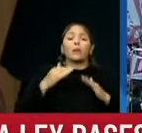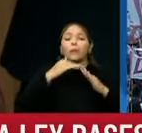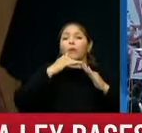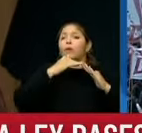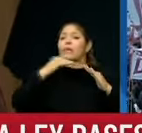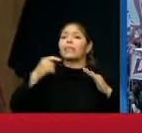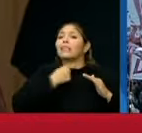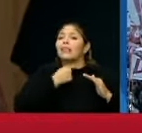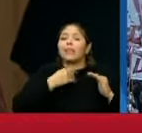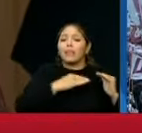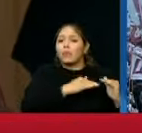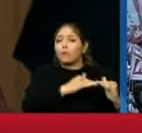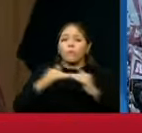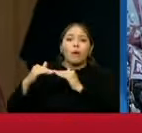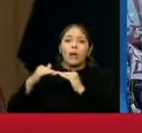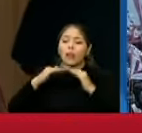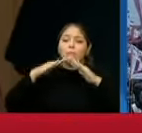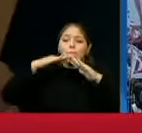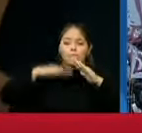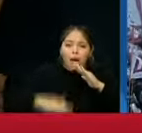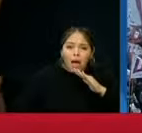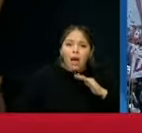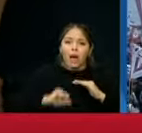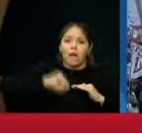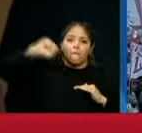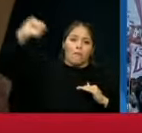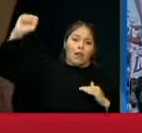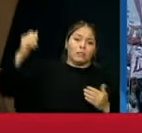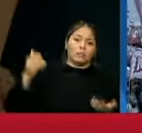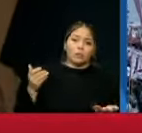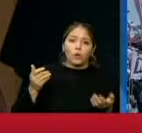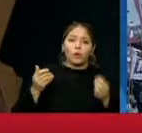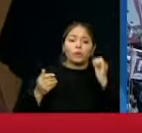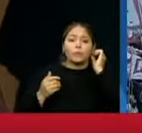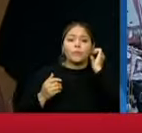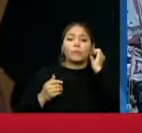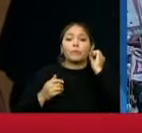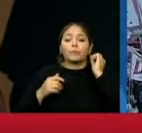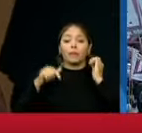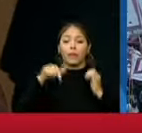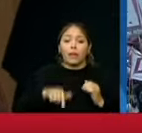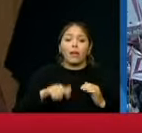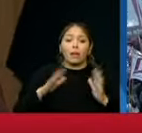Menem, ¿no? La verdad es que si él está engripado, porque también puede contagiar gripe a otros, ¿no?